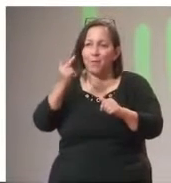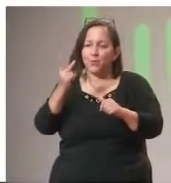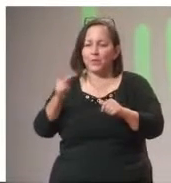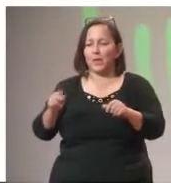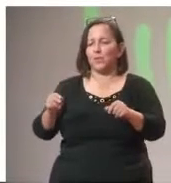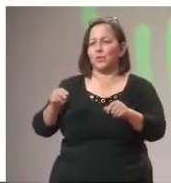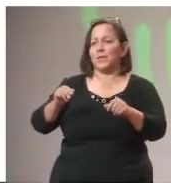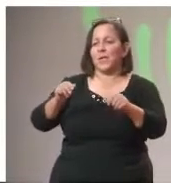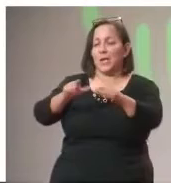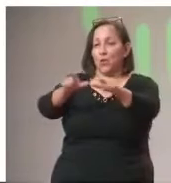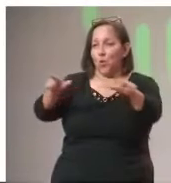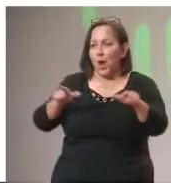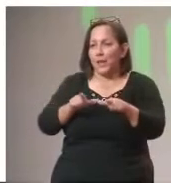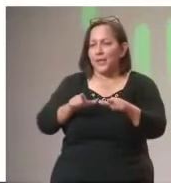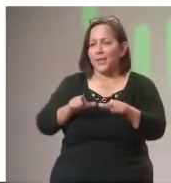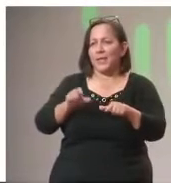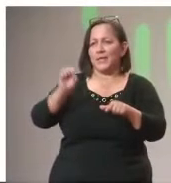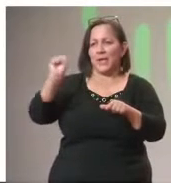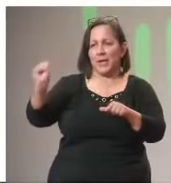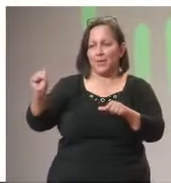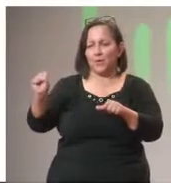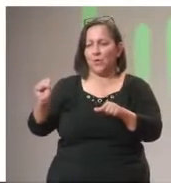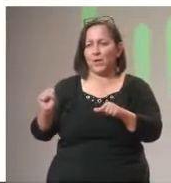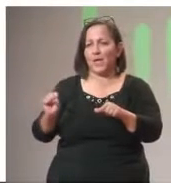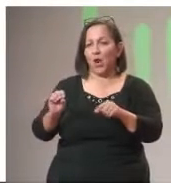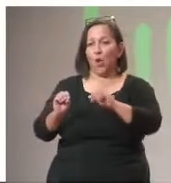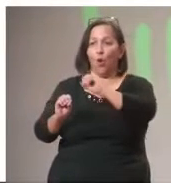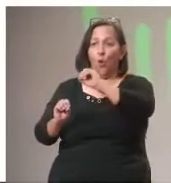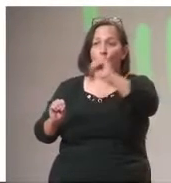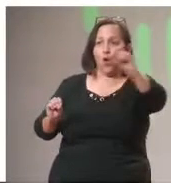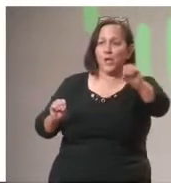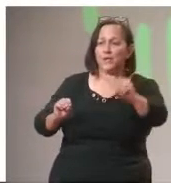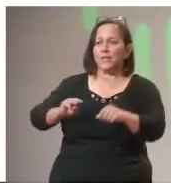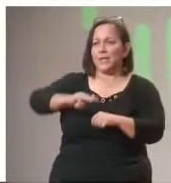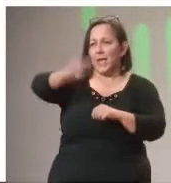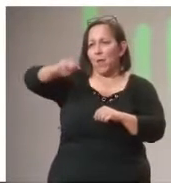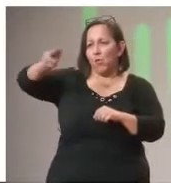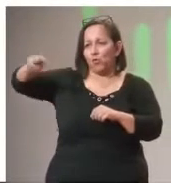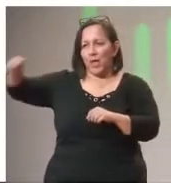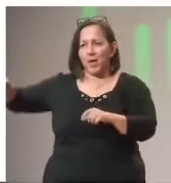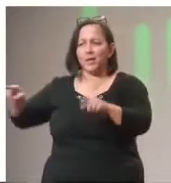hacia el oeste de la cordillera, generalmente